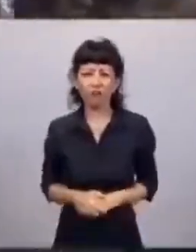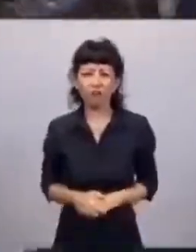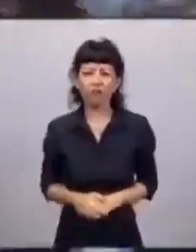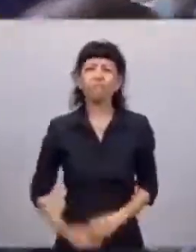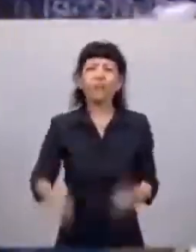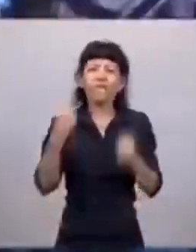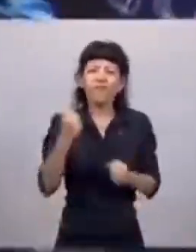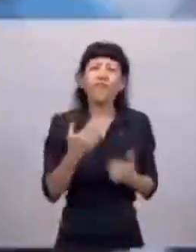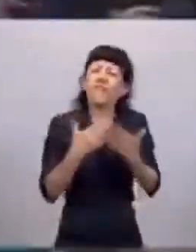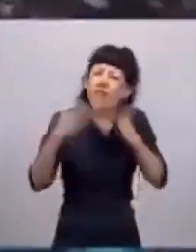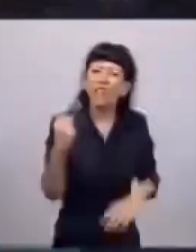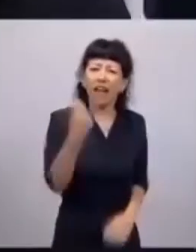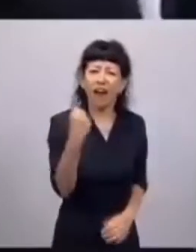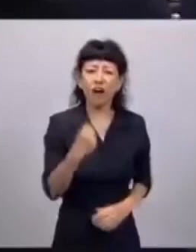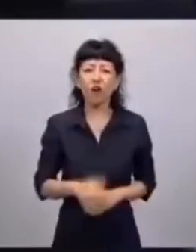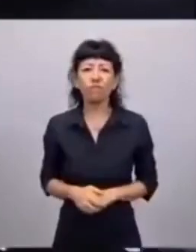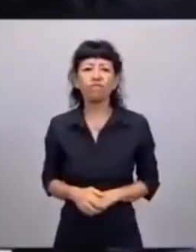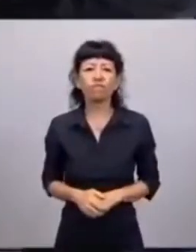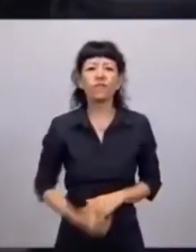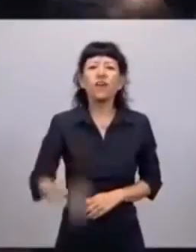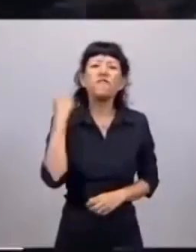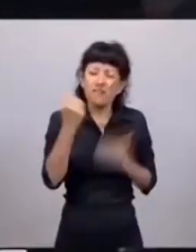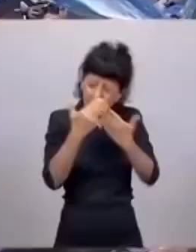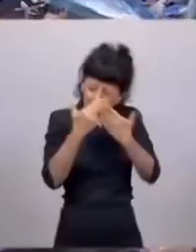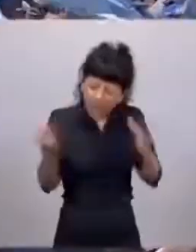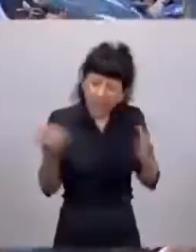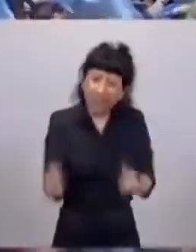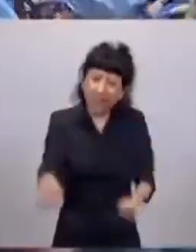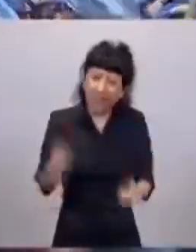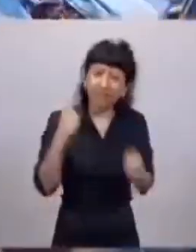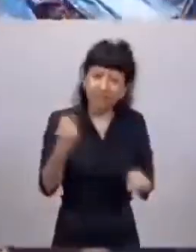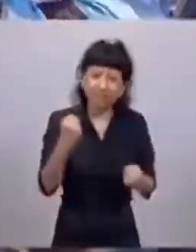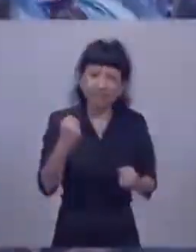¡Viva la libertad, carajo! ¡Viva la libertad, carajo!